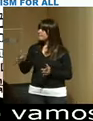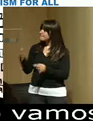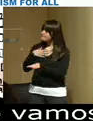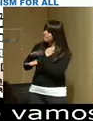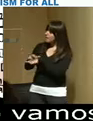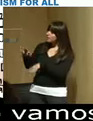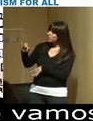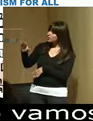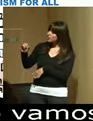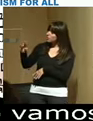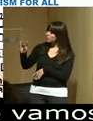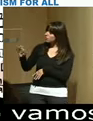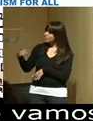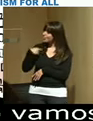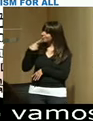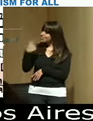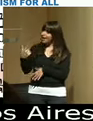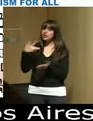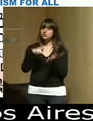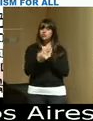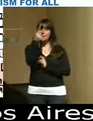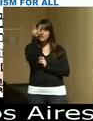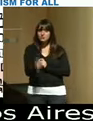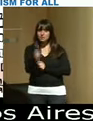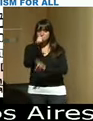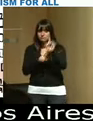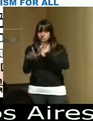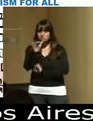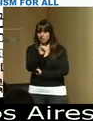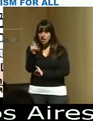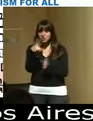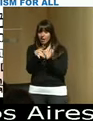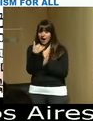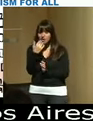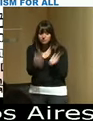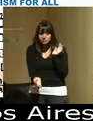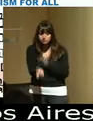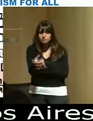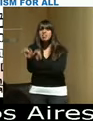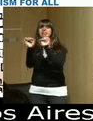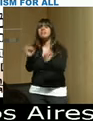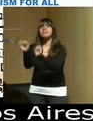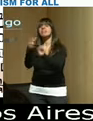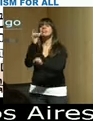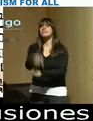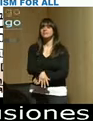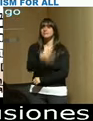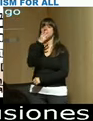él decía cuando le pasa algo a alguna persona que tiene un problema, ¿quién los defiende? Porque es muy